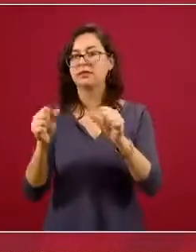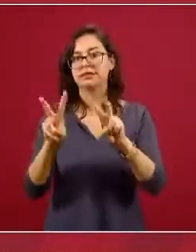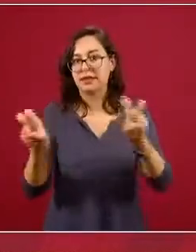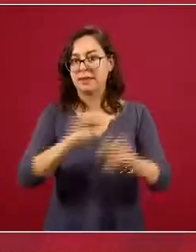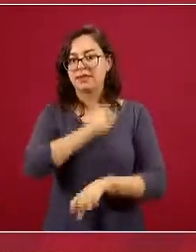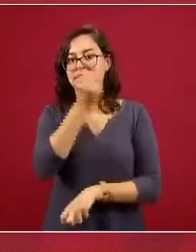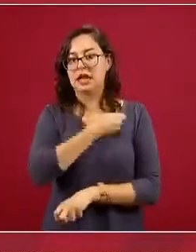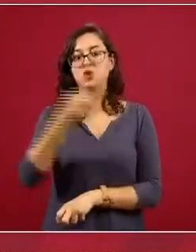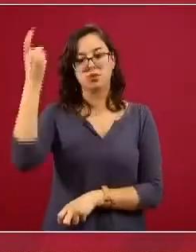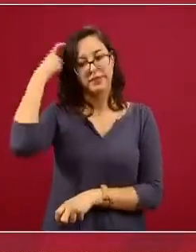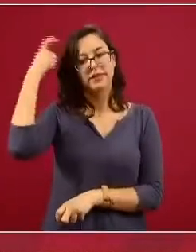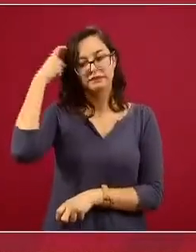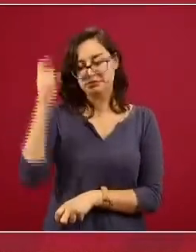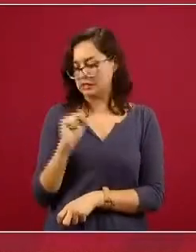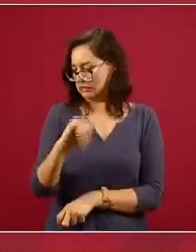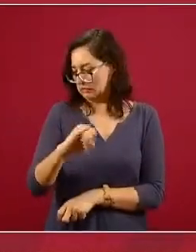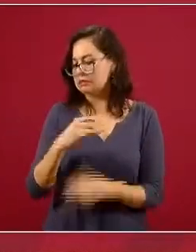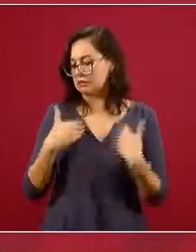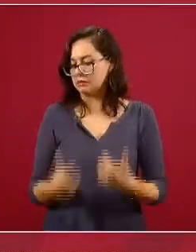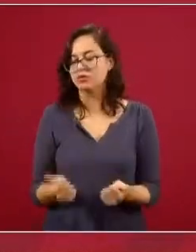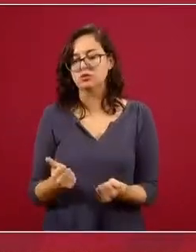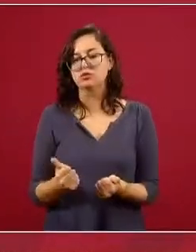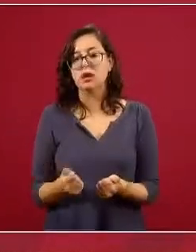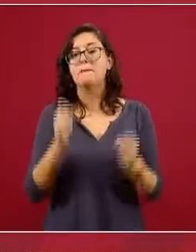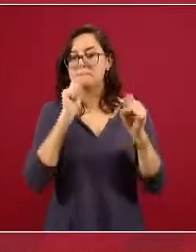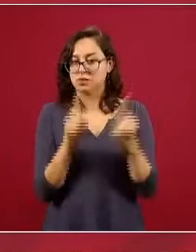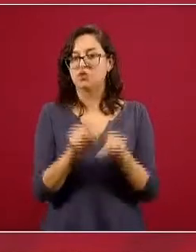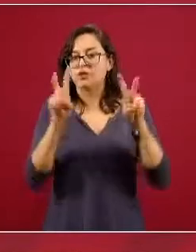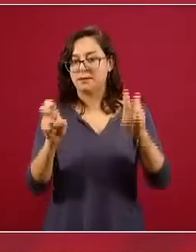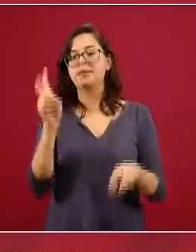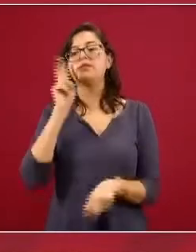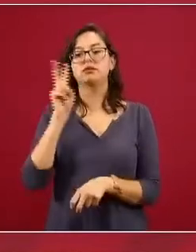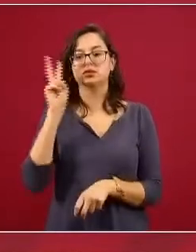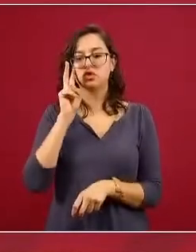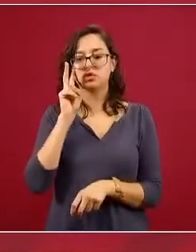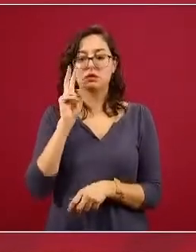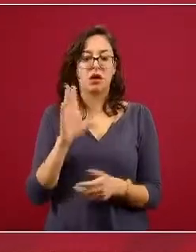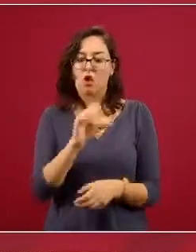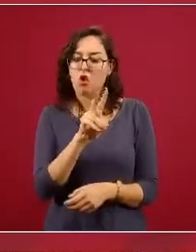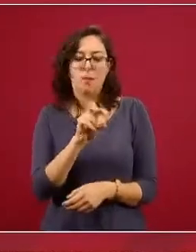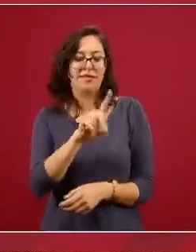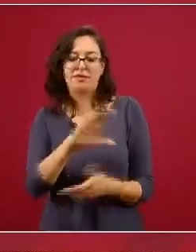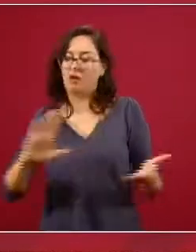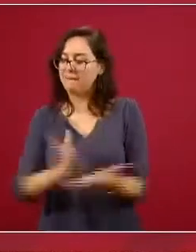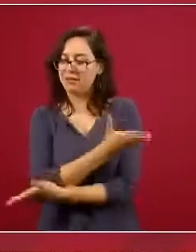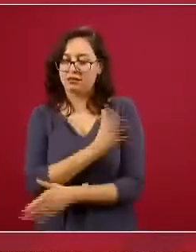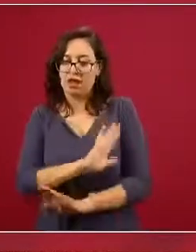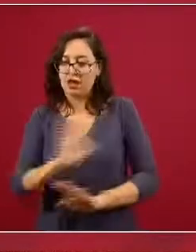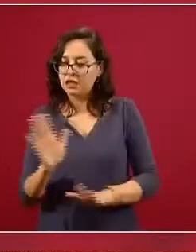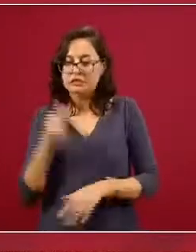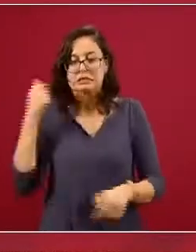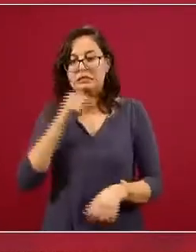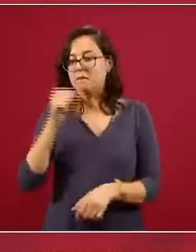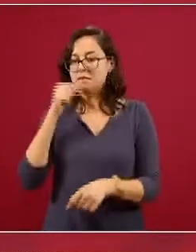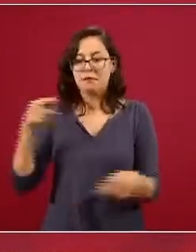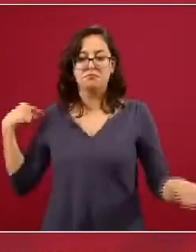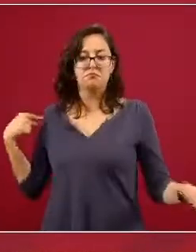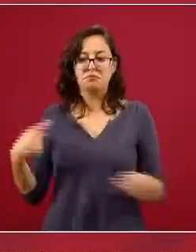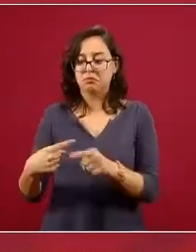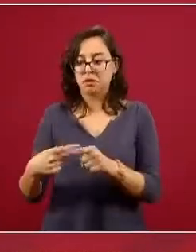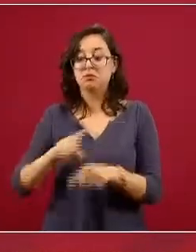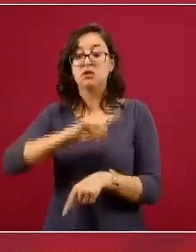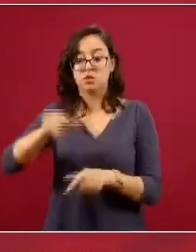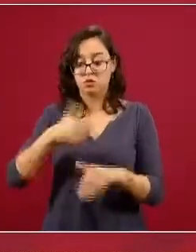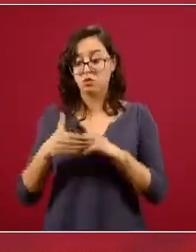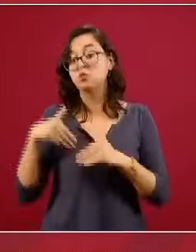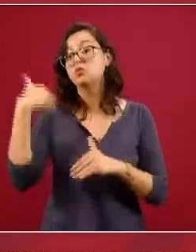de atención en salud mental y en adicciones, independientemente del COVID, y que en la etapa posterior a COVID se